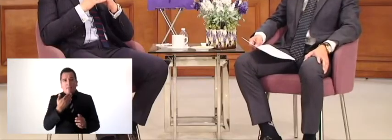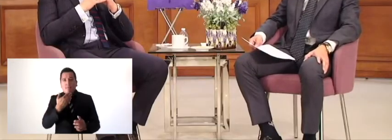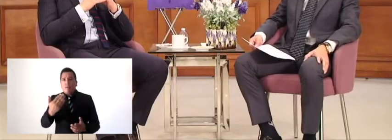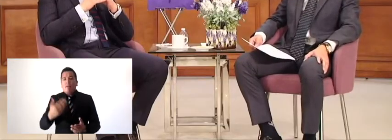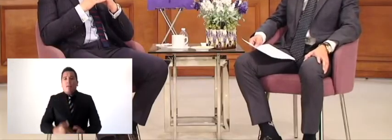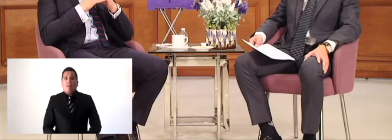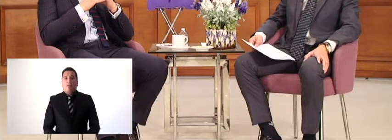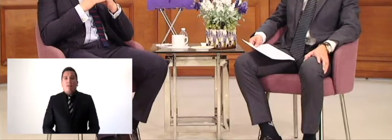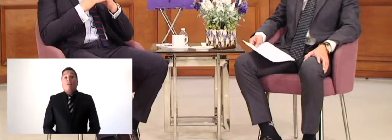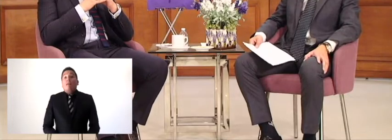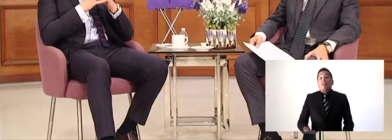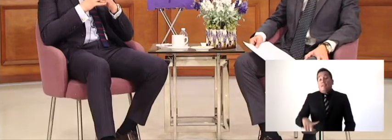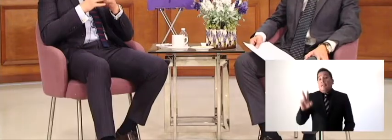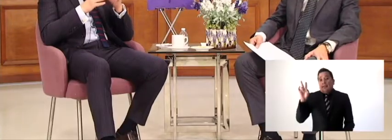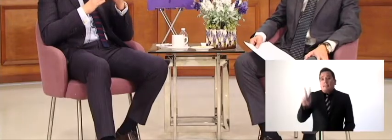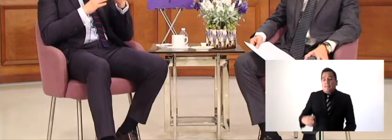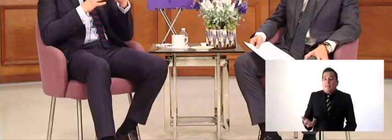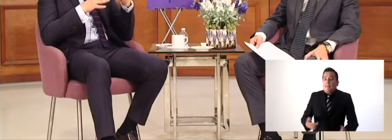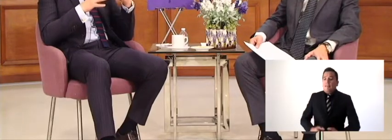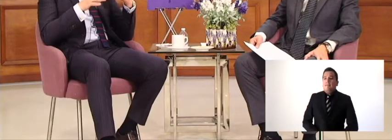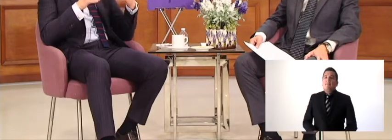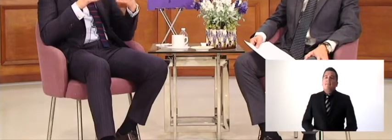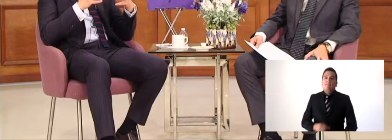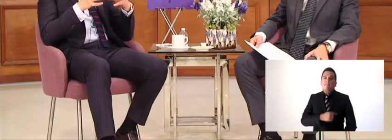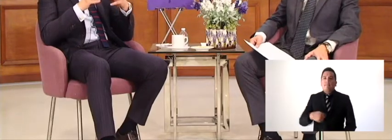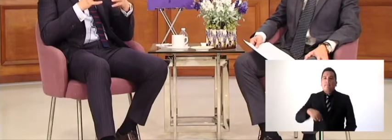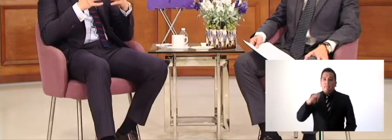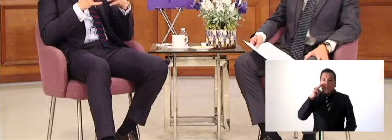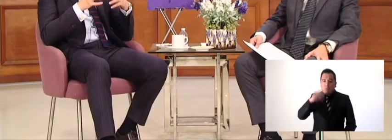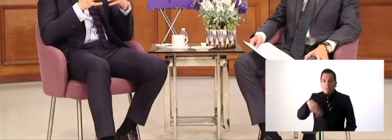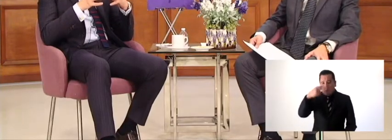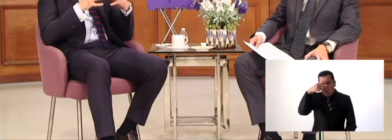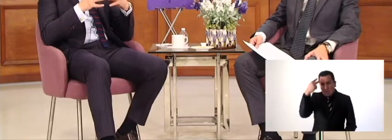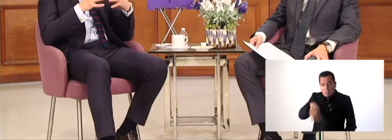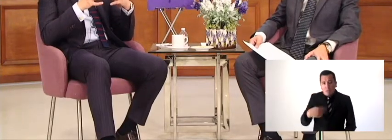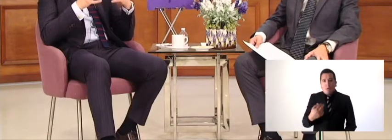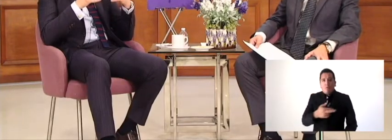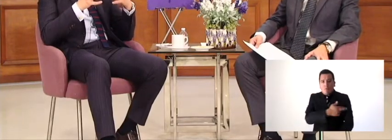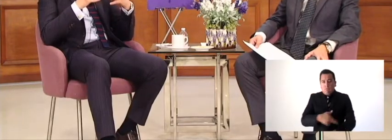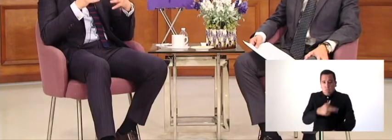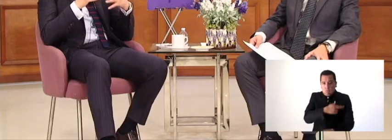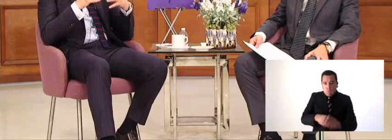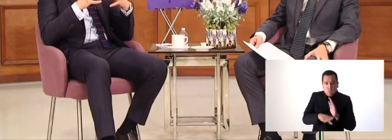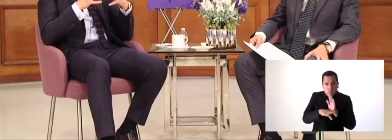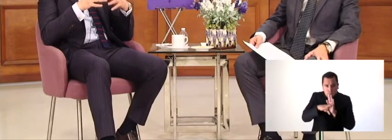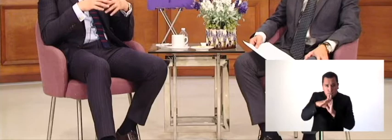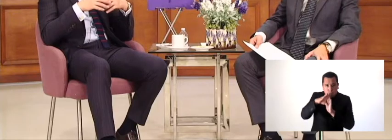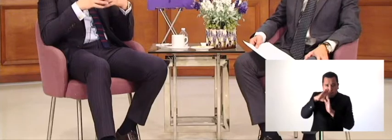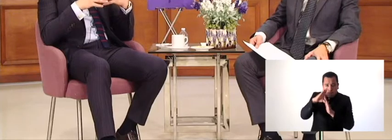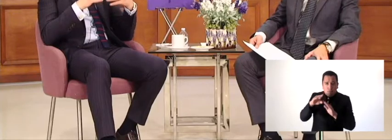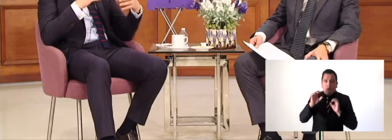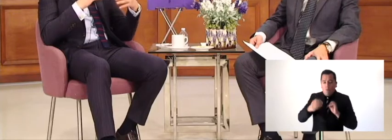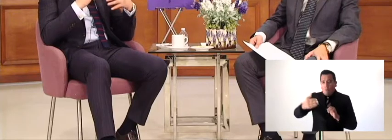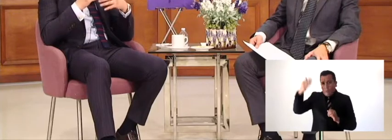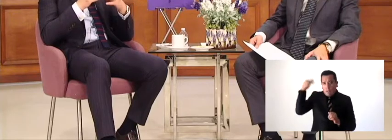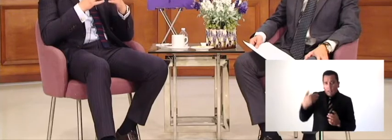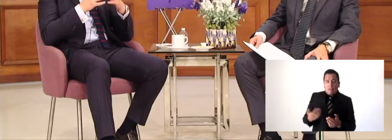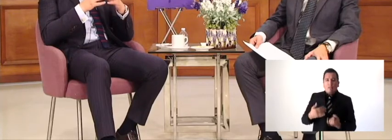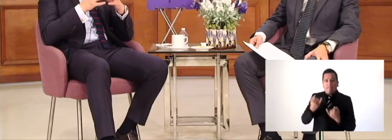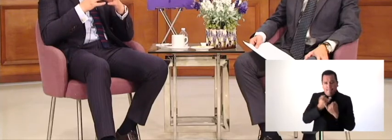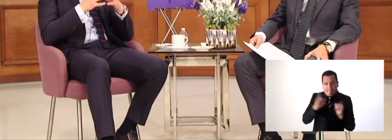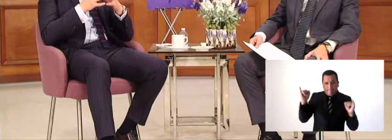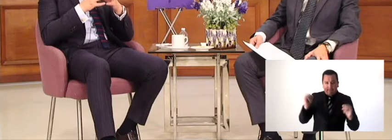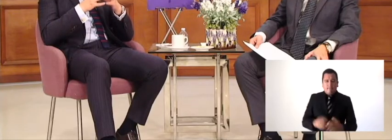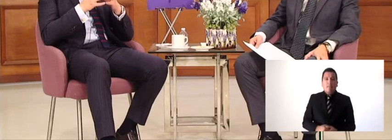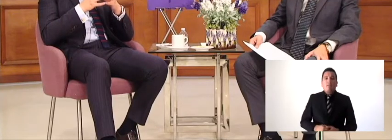lo es. Yo creo que si nosotros vemos el proceso de construcción del país que queríamos ser una vez que